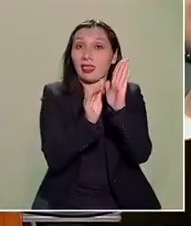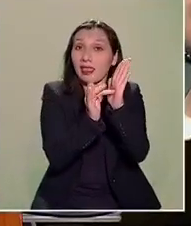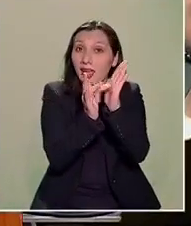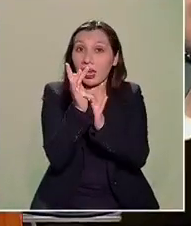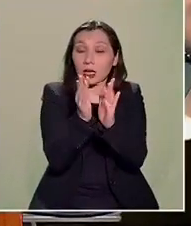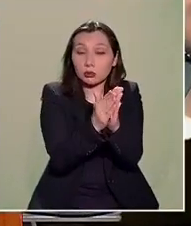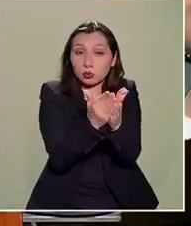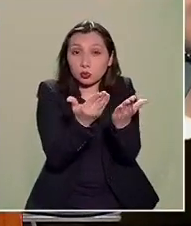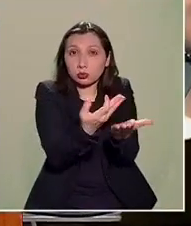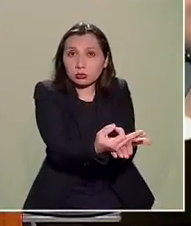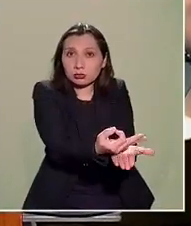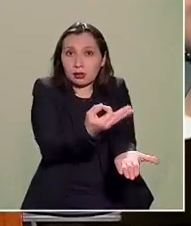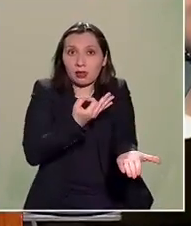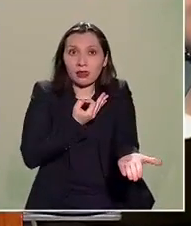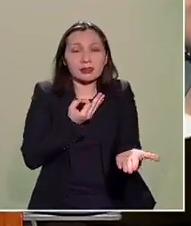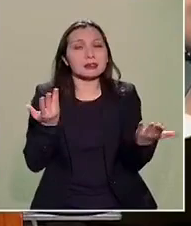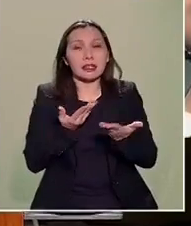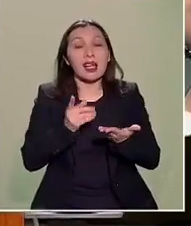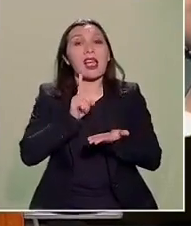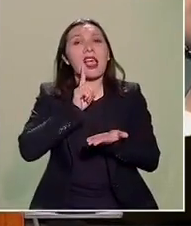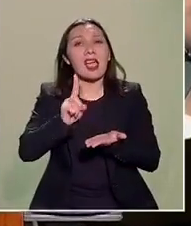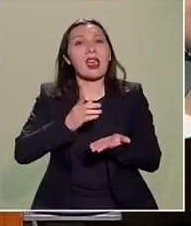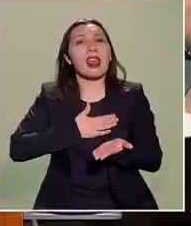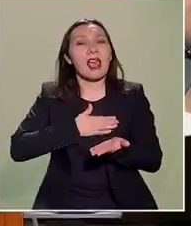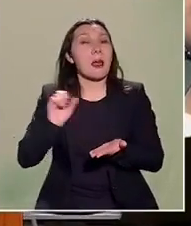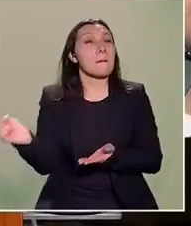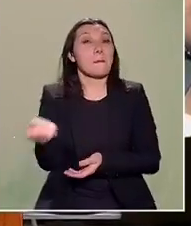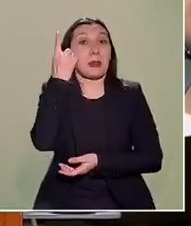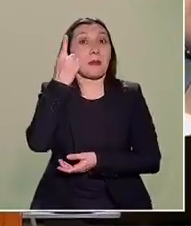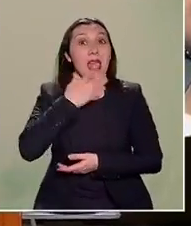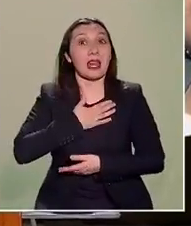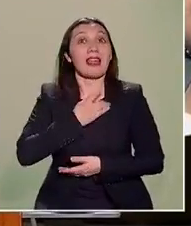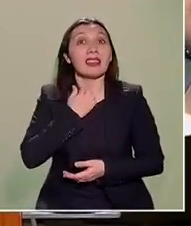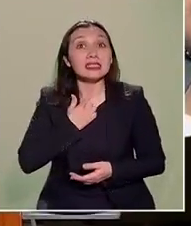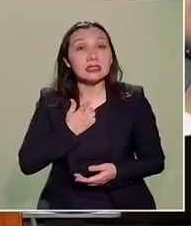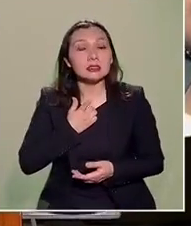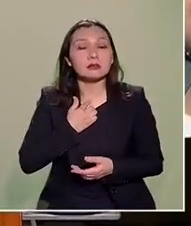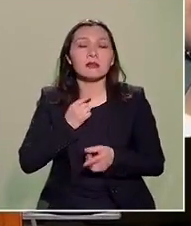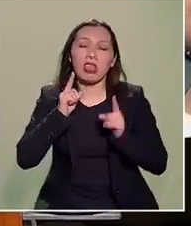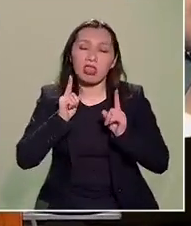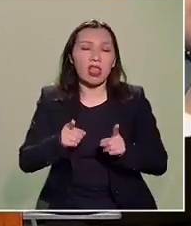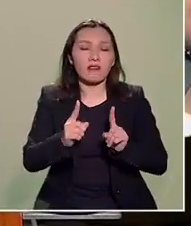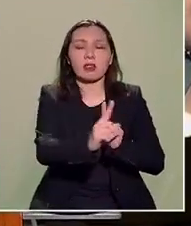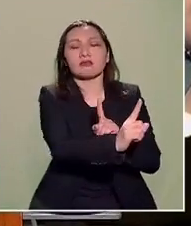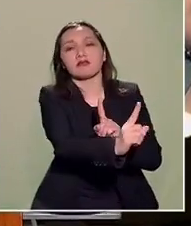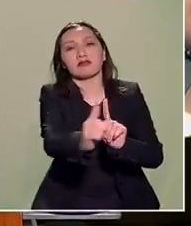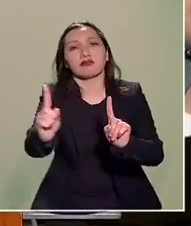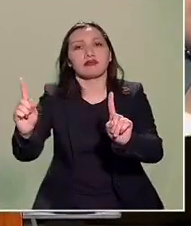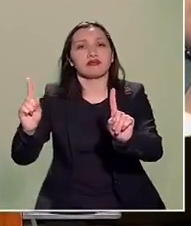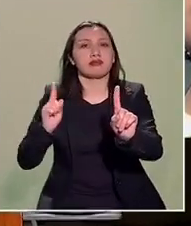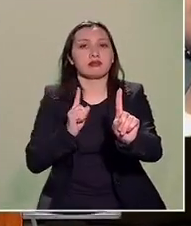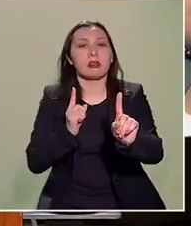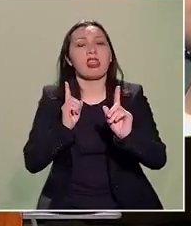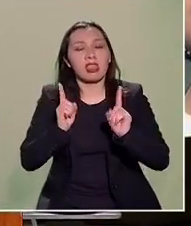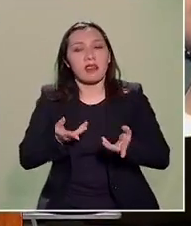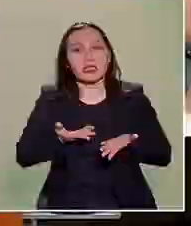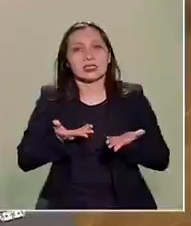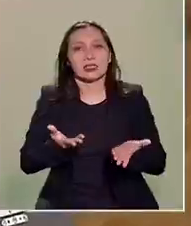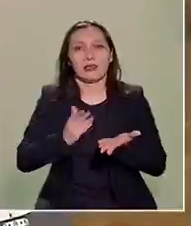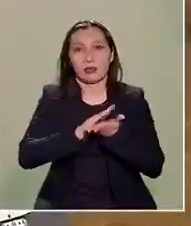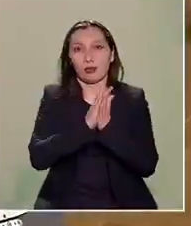nos habla de que quien quiere ser el primero debe ser debe servir a los demás